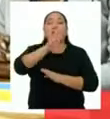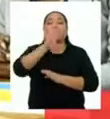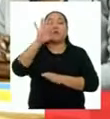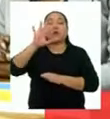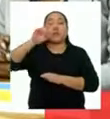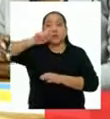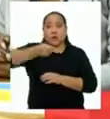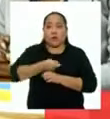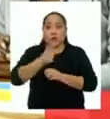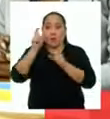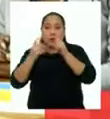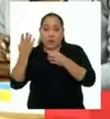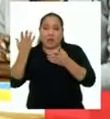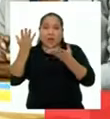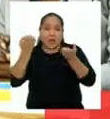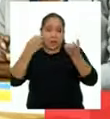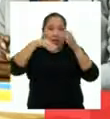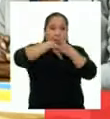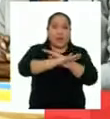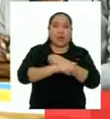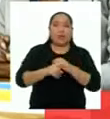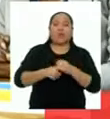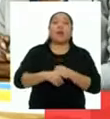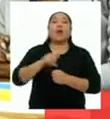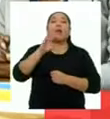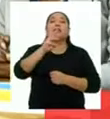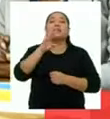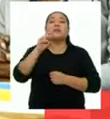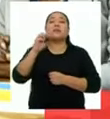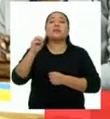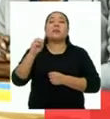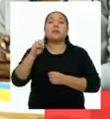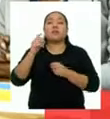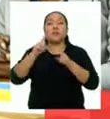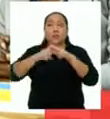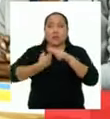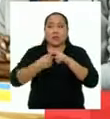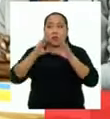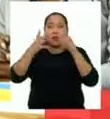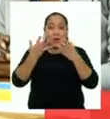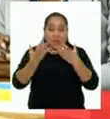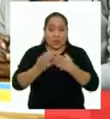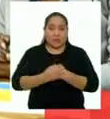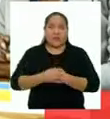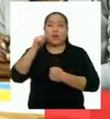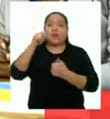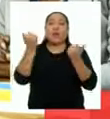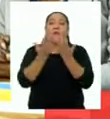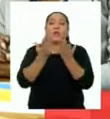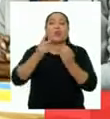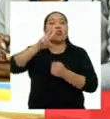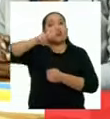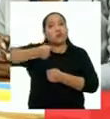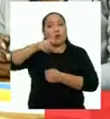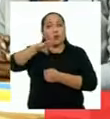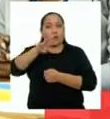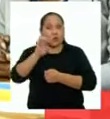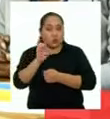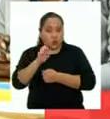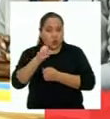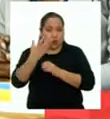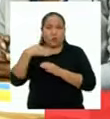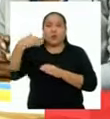sus dos convocatorias. Los primeros 600 beneficiarios iniciaron clases en el mes de abril y los 2.400 restantes en la pasada quincena